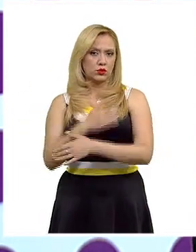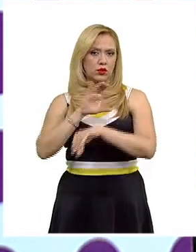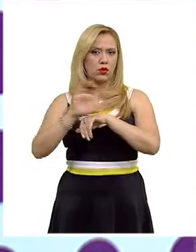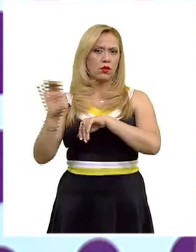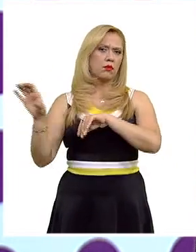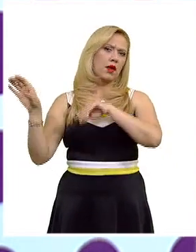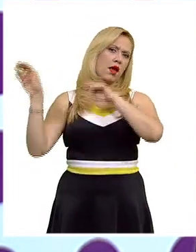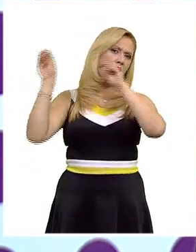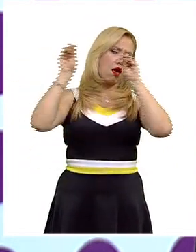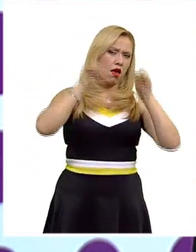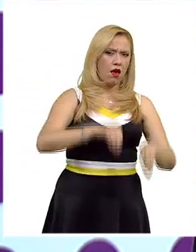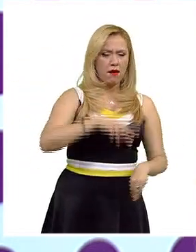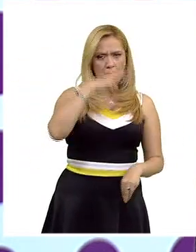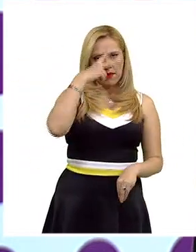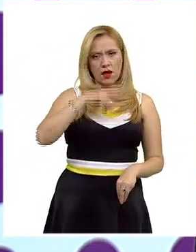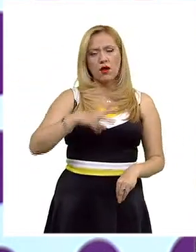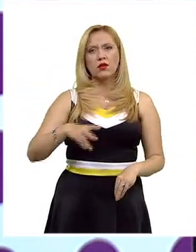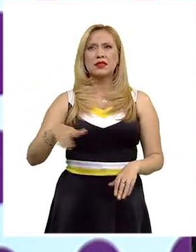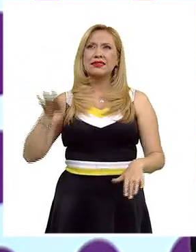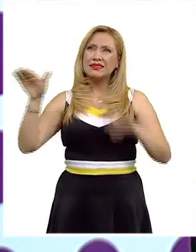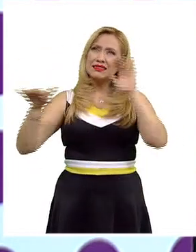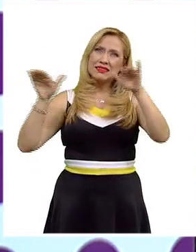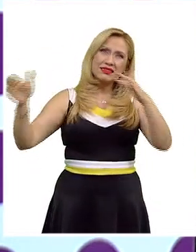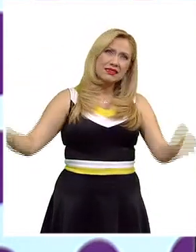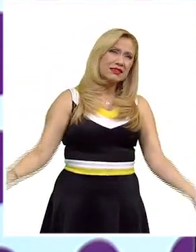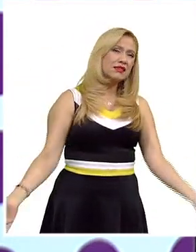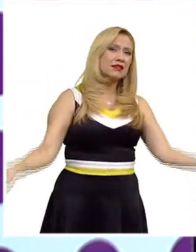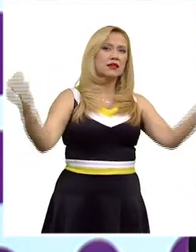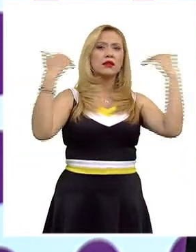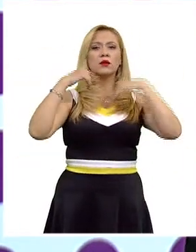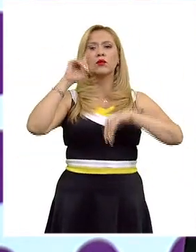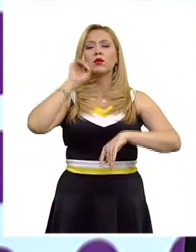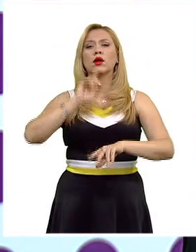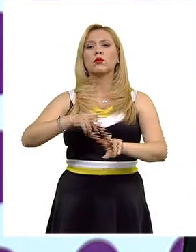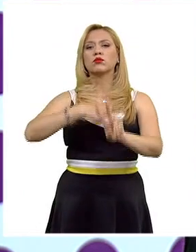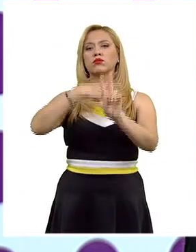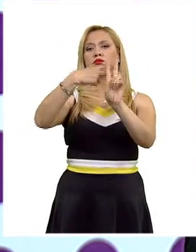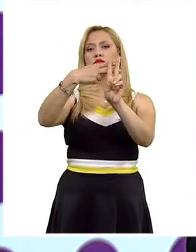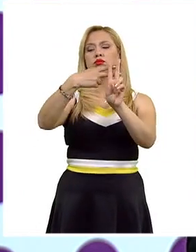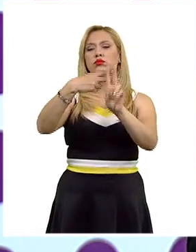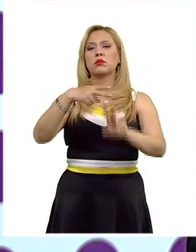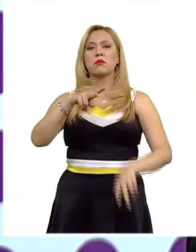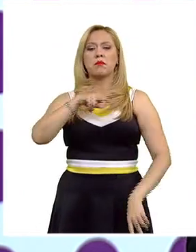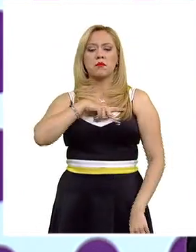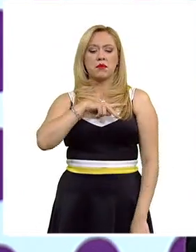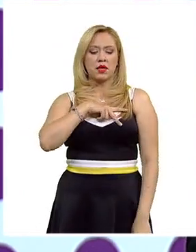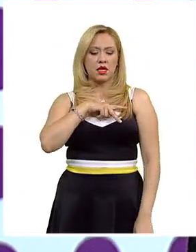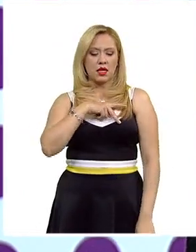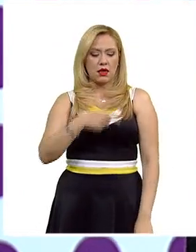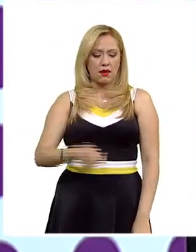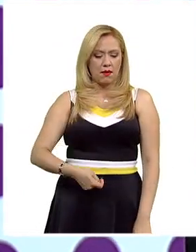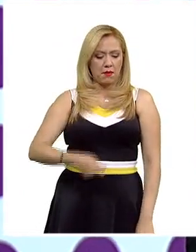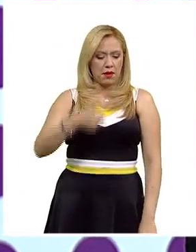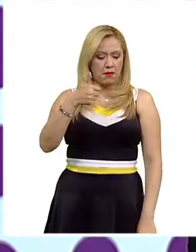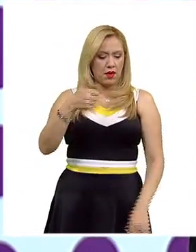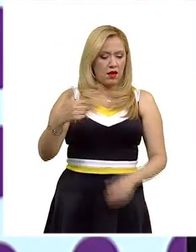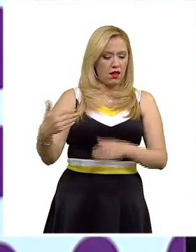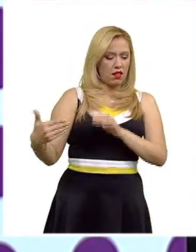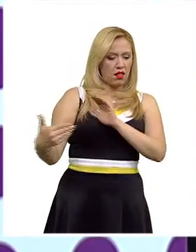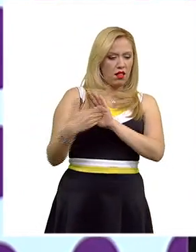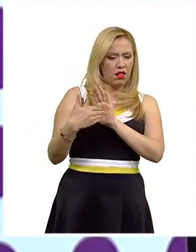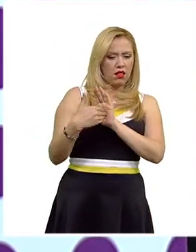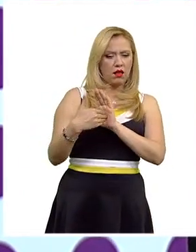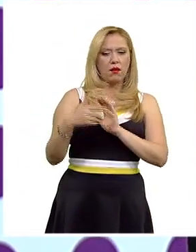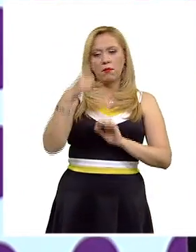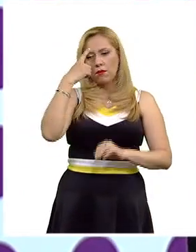la invitación, nos convocó a las mujeres para que a partir del hashtag Mi Primer Acoso reveláramos cuándo fue la primera